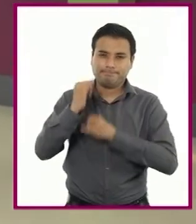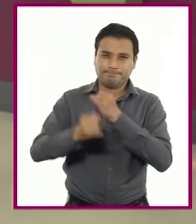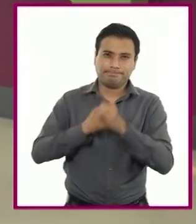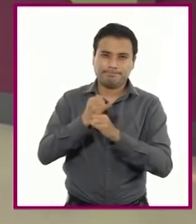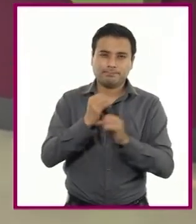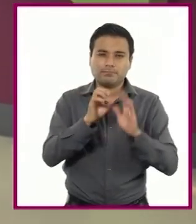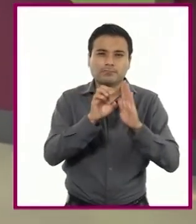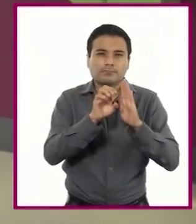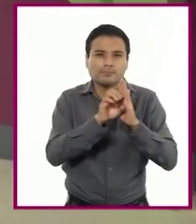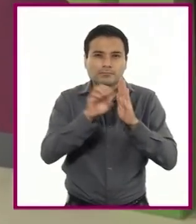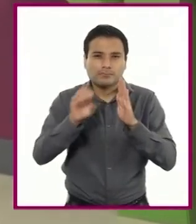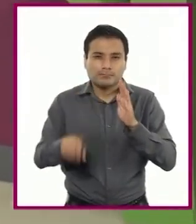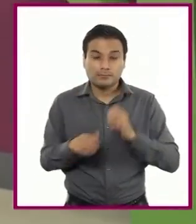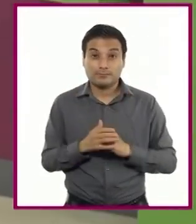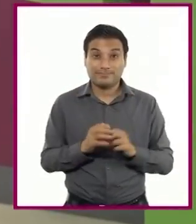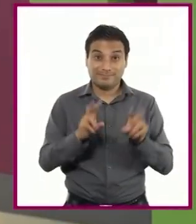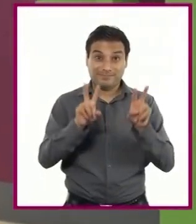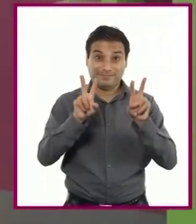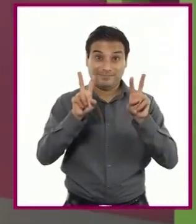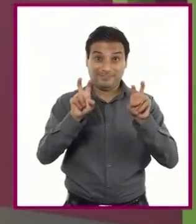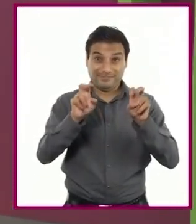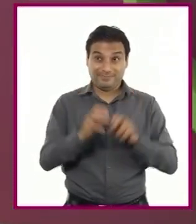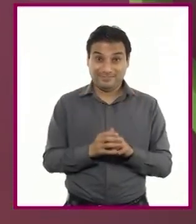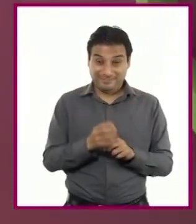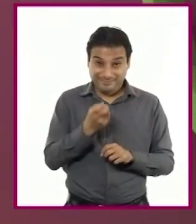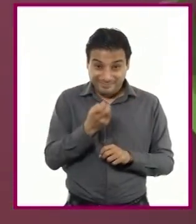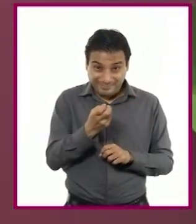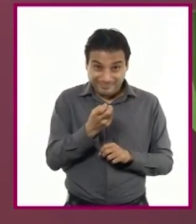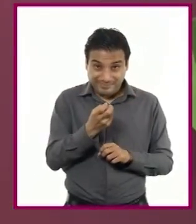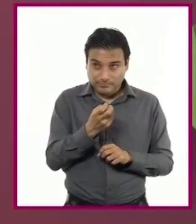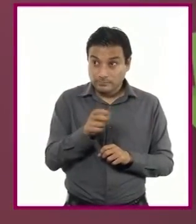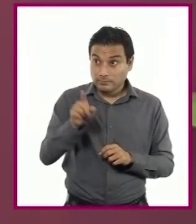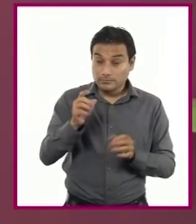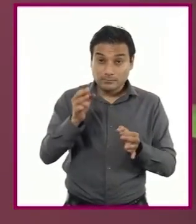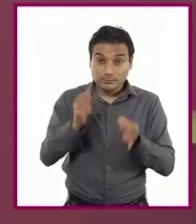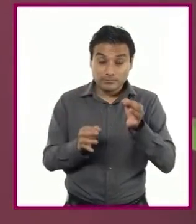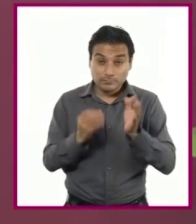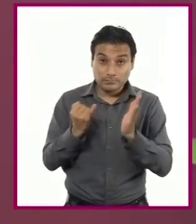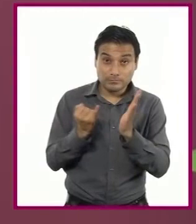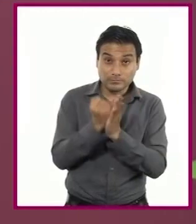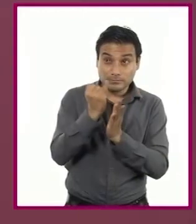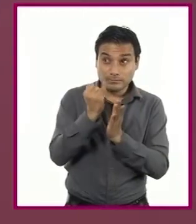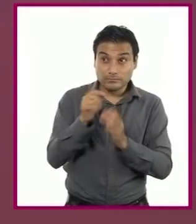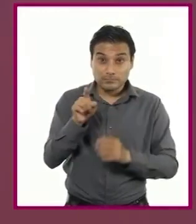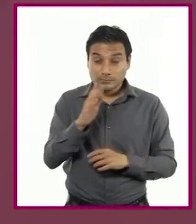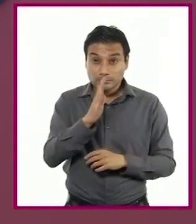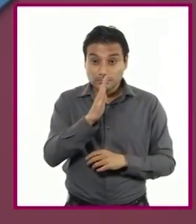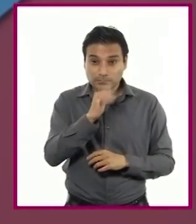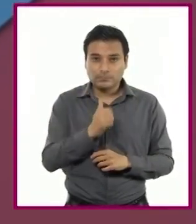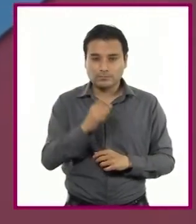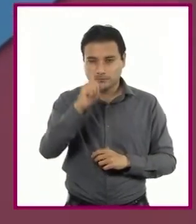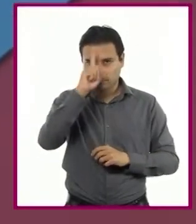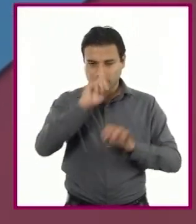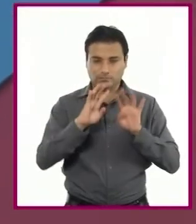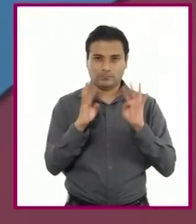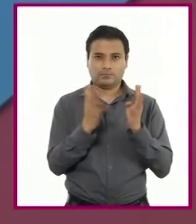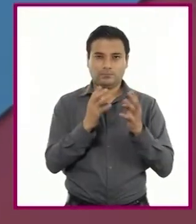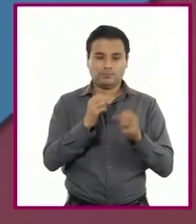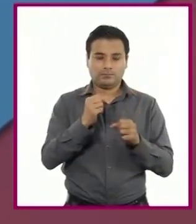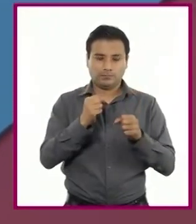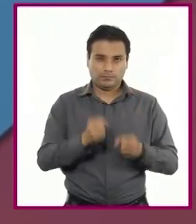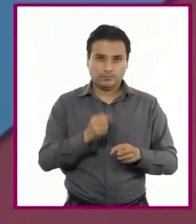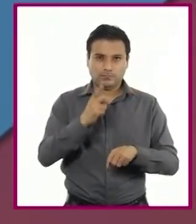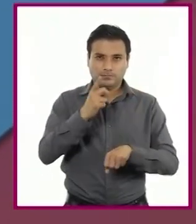encuentra bajo la jurisdicción de la Corte Penal Internacional, el Consejo de Seguridad de las Naciones